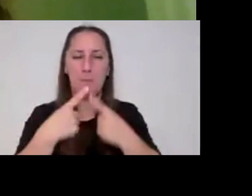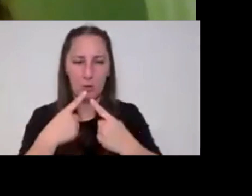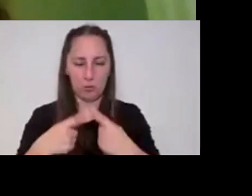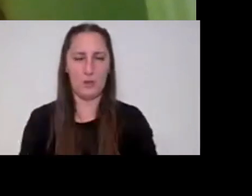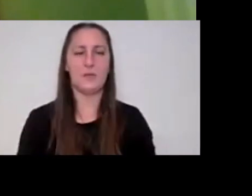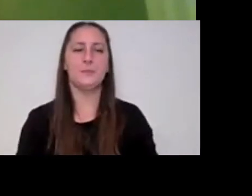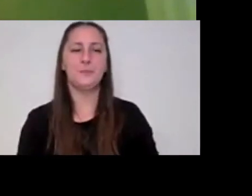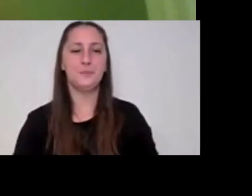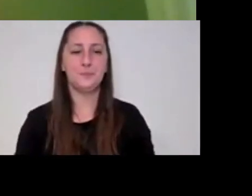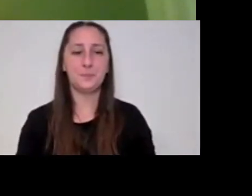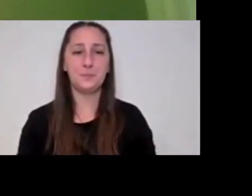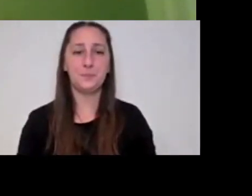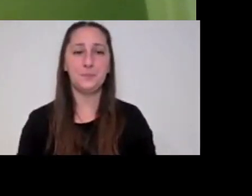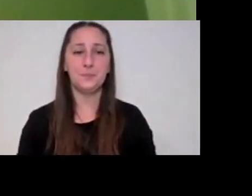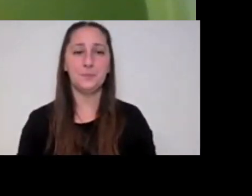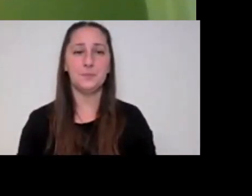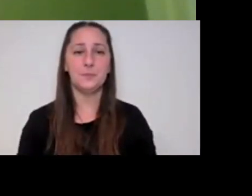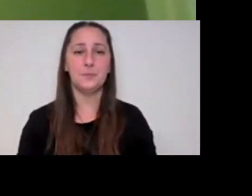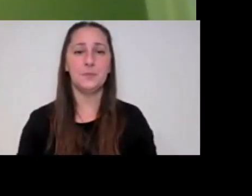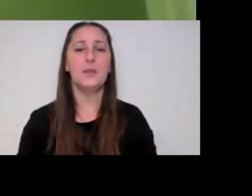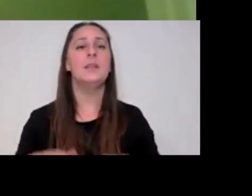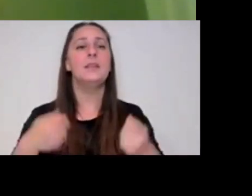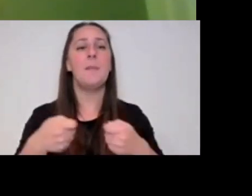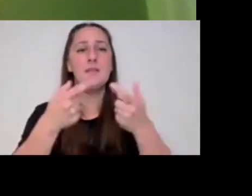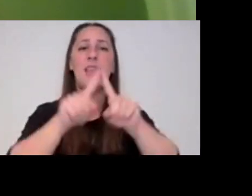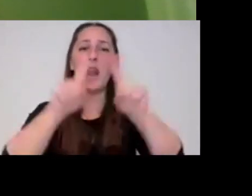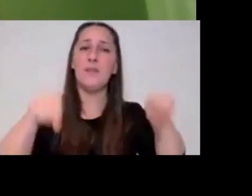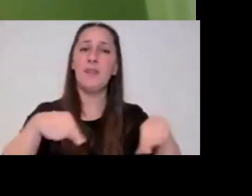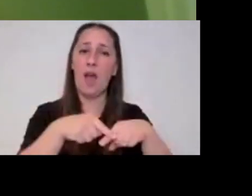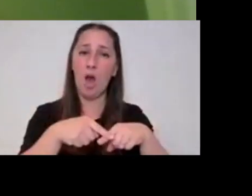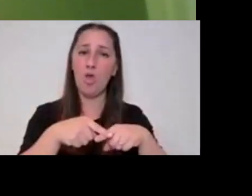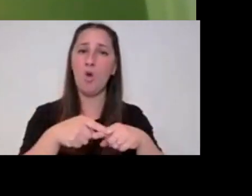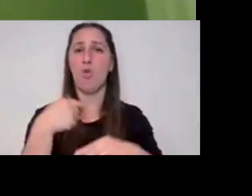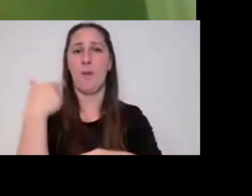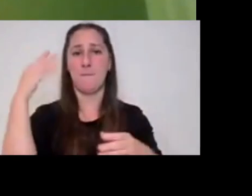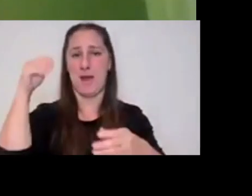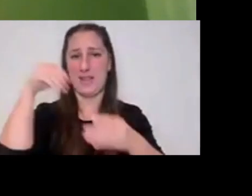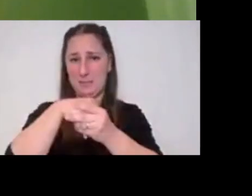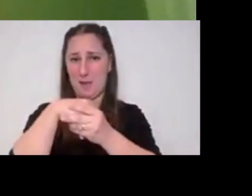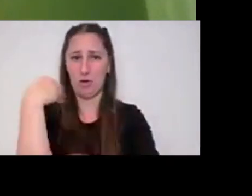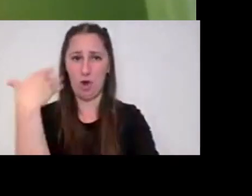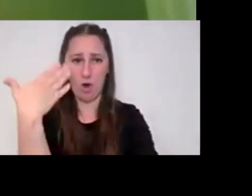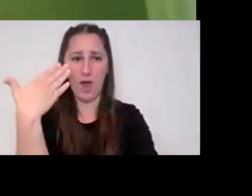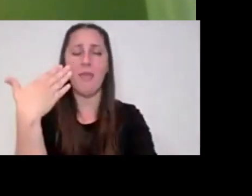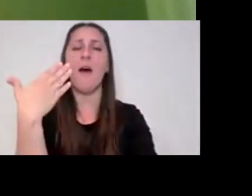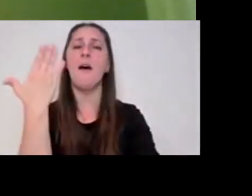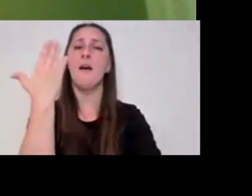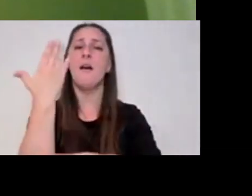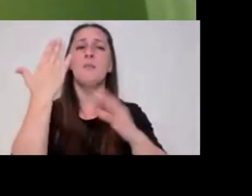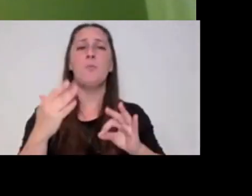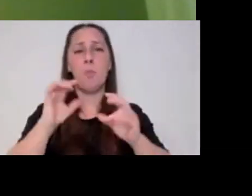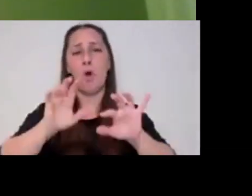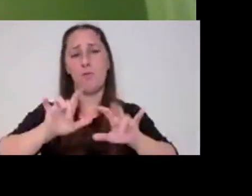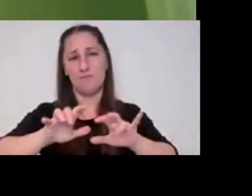dar lugar a todas. Emitiremos a cada asistente también un certificado de la participación en la jornada, que se remitirá en forma electrónica junto